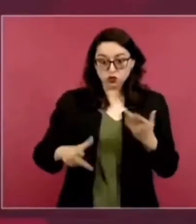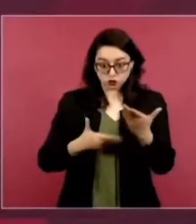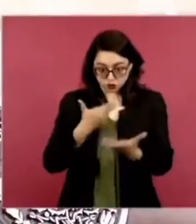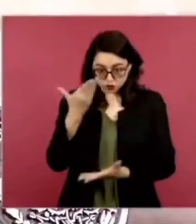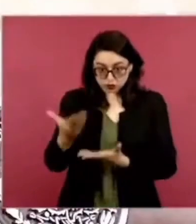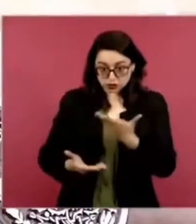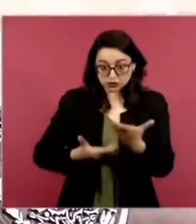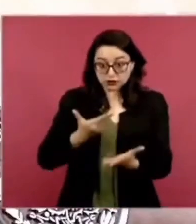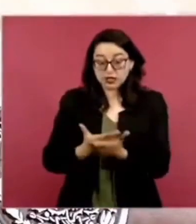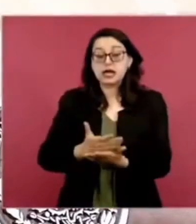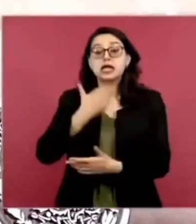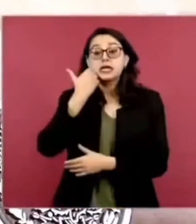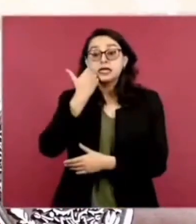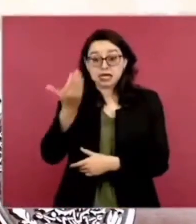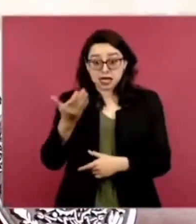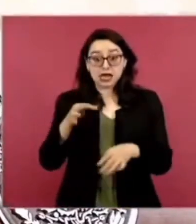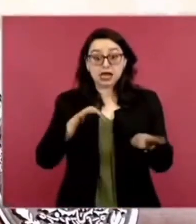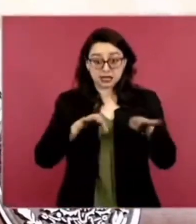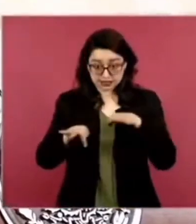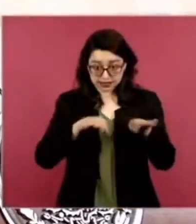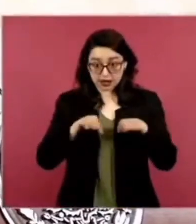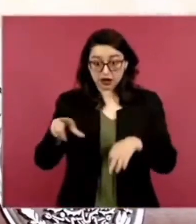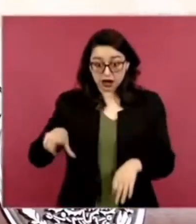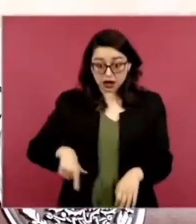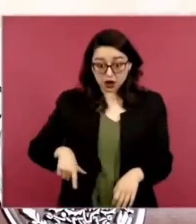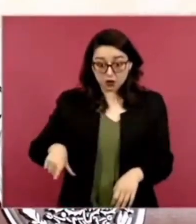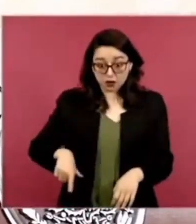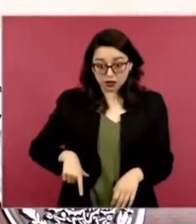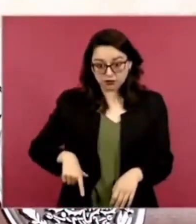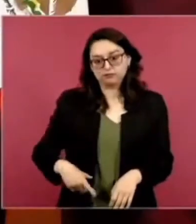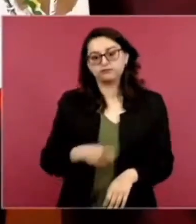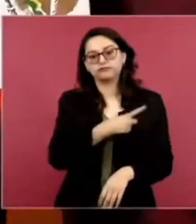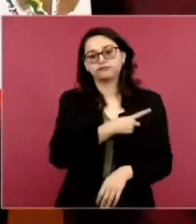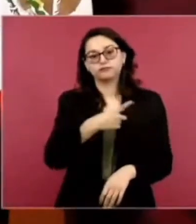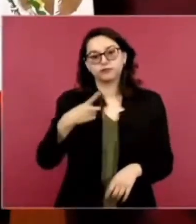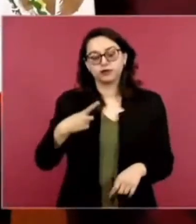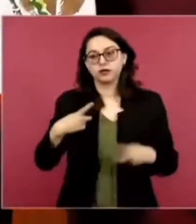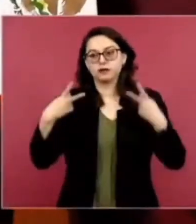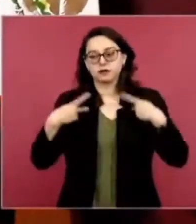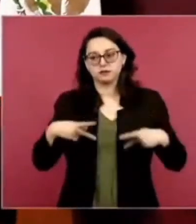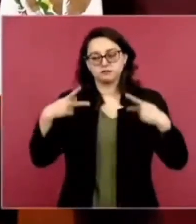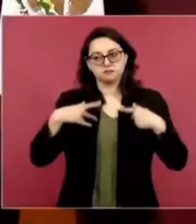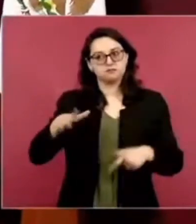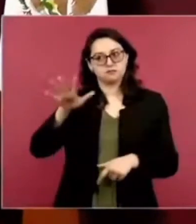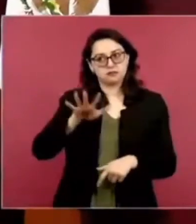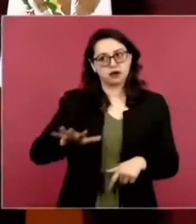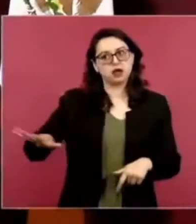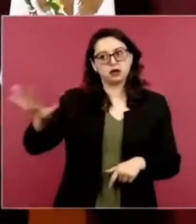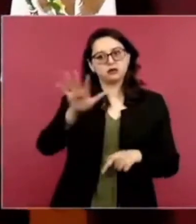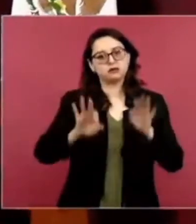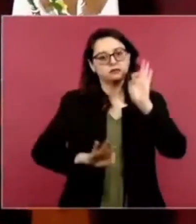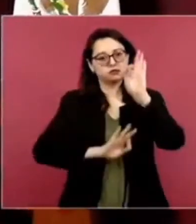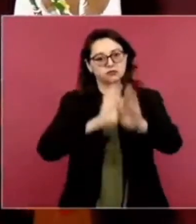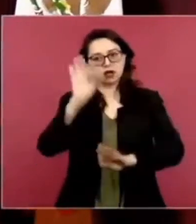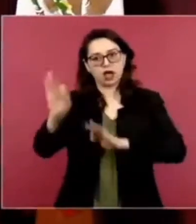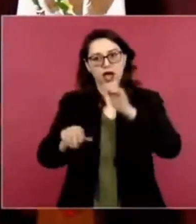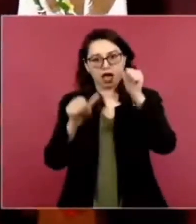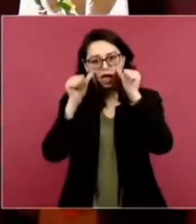el que se atienda, ¿no?, a la gente. La verdad que yo he